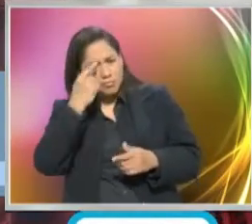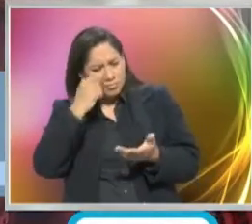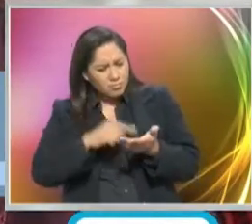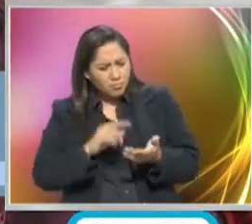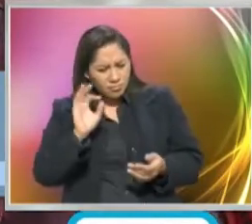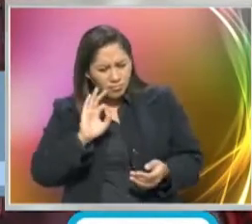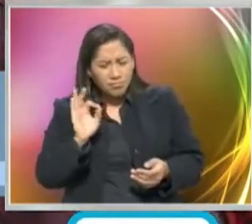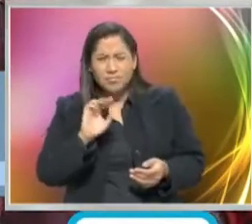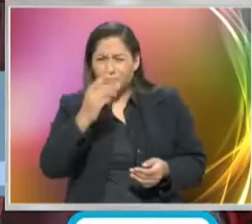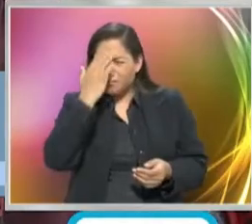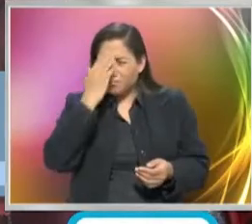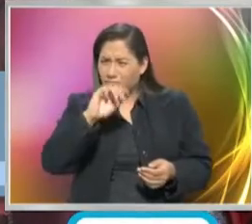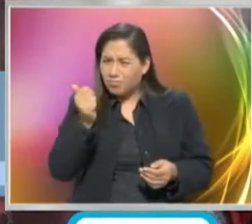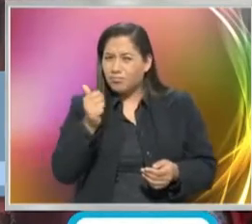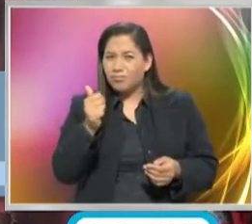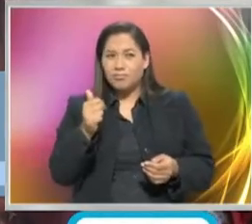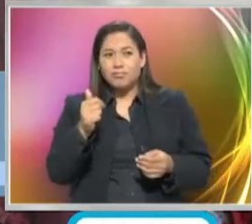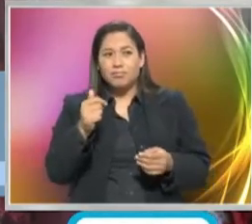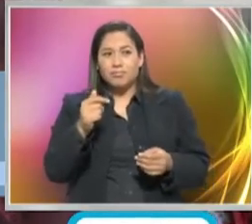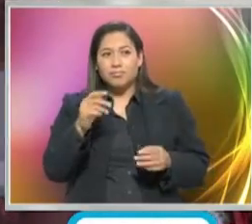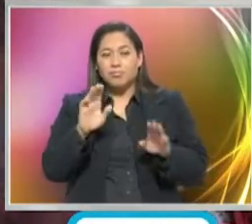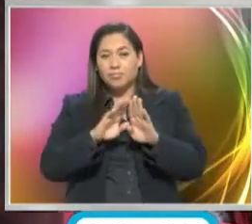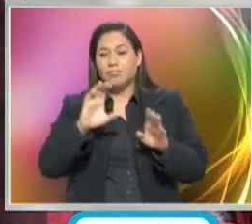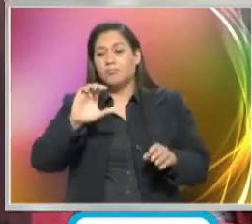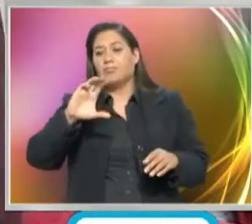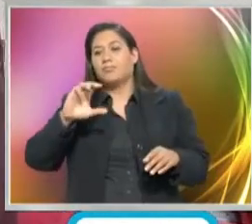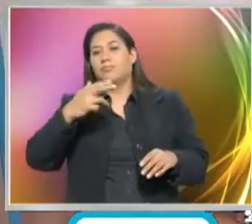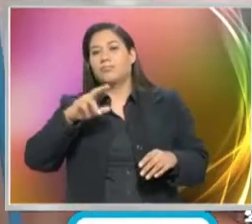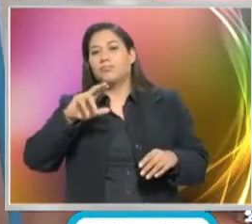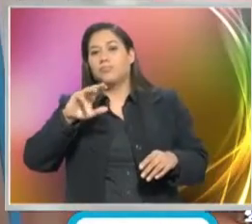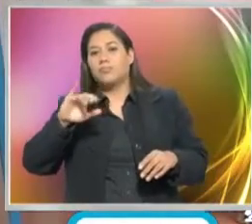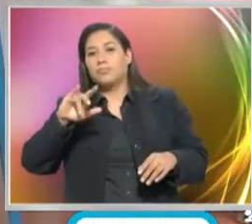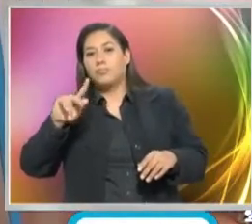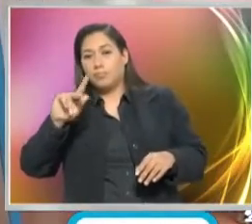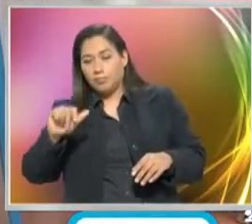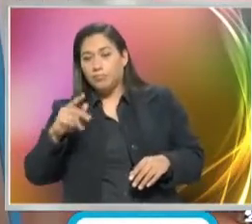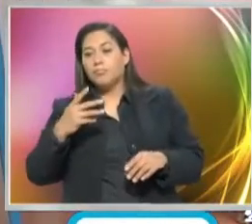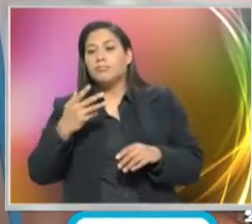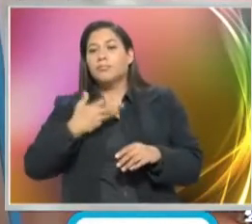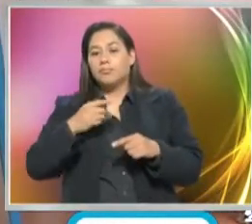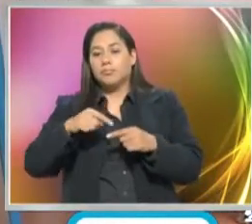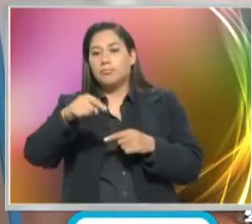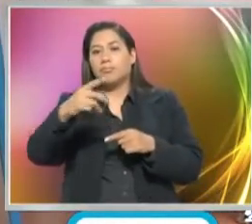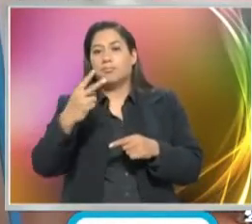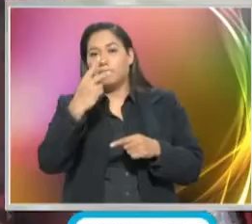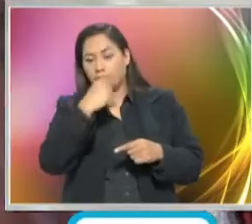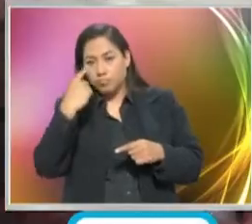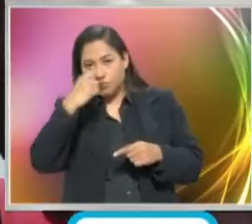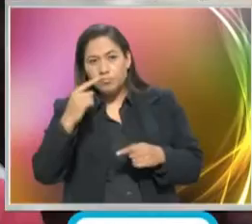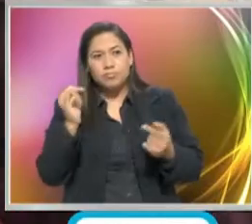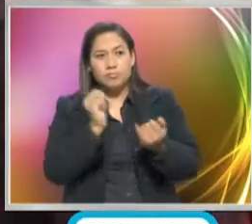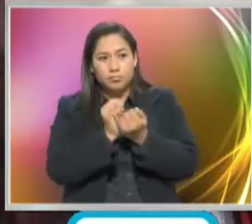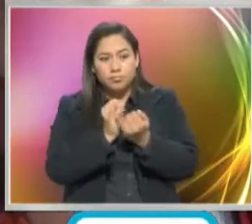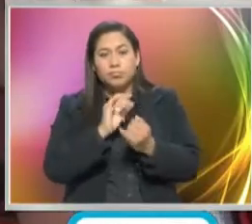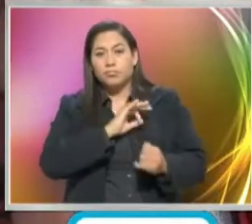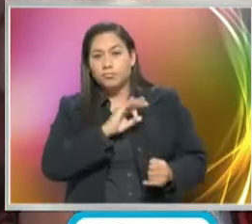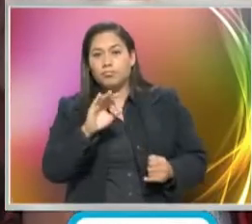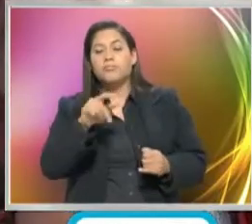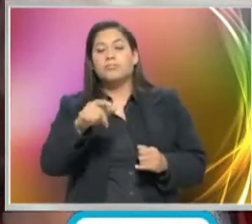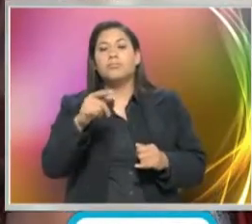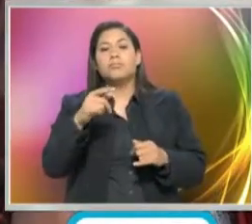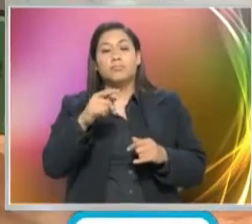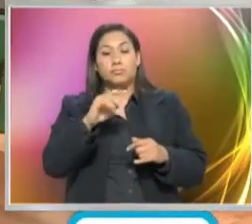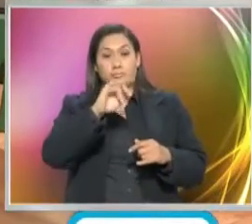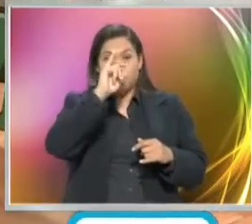conoces alguna otra que además de las... Porque Cacahuamilpa está Conozco como las a de 2 horas. Cacahuamilpa. Exacto, Cacahuamilpa está muy lindo. También se puede llegar